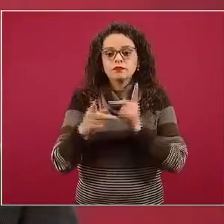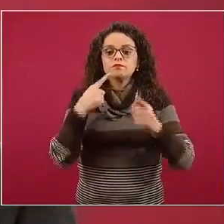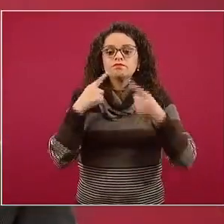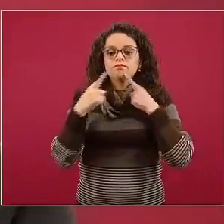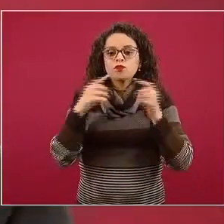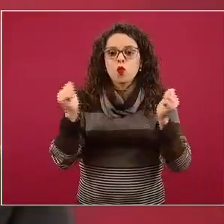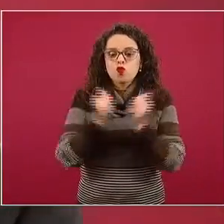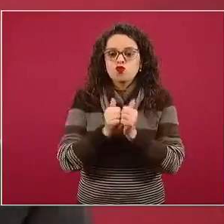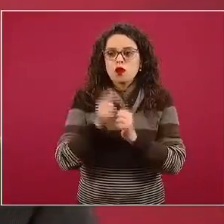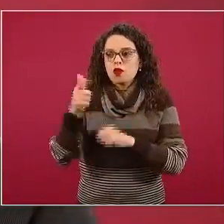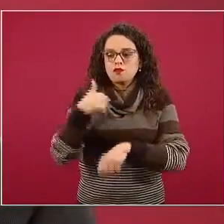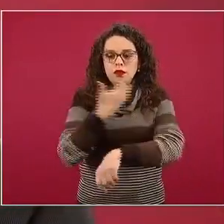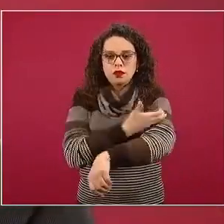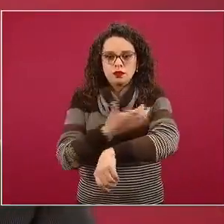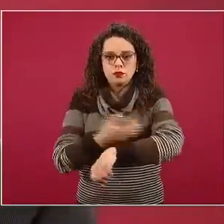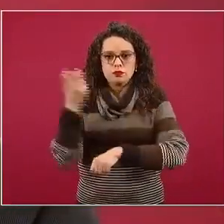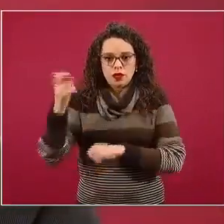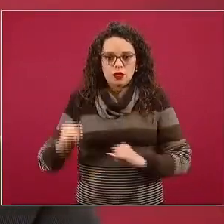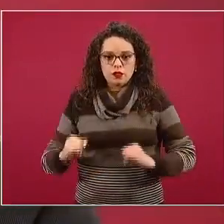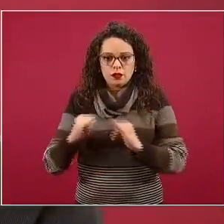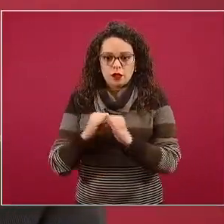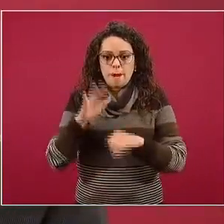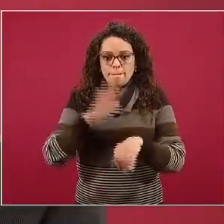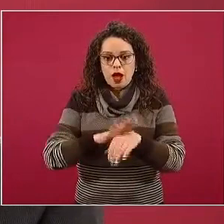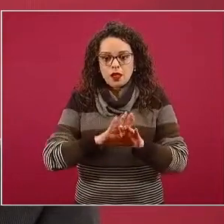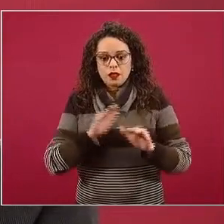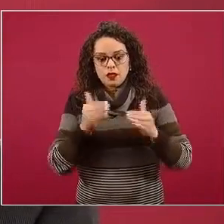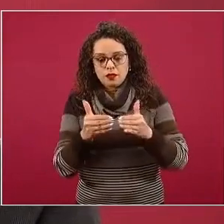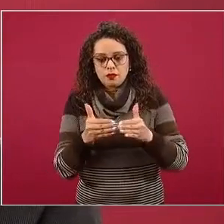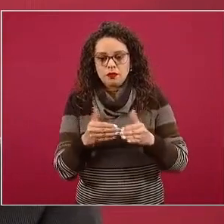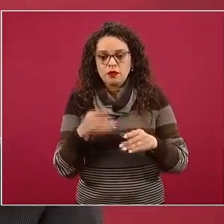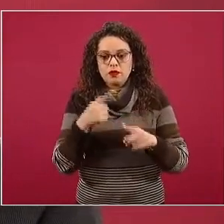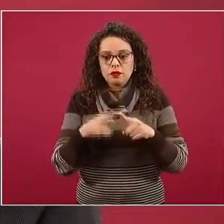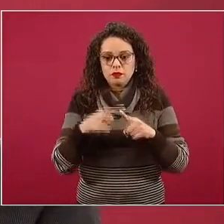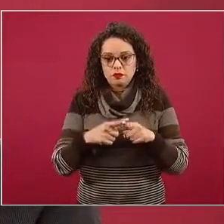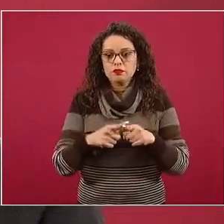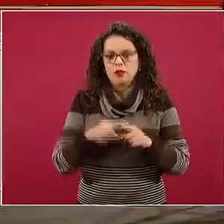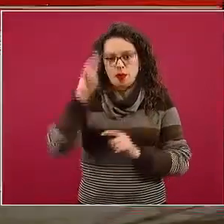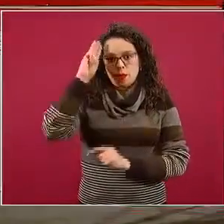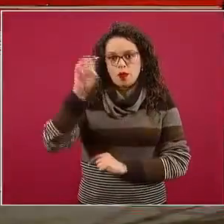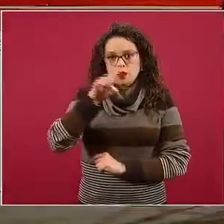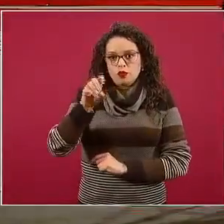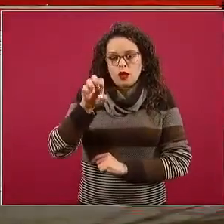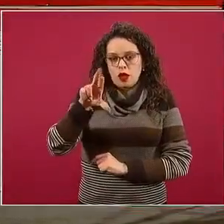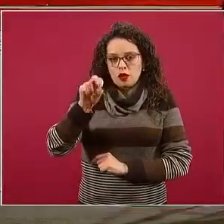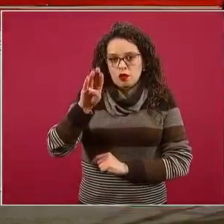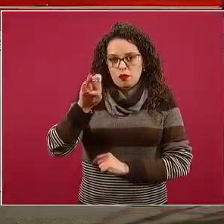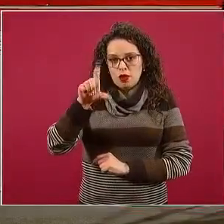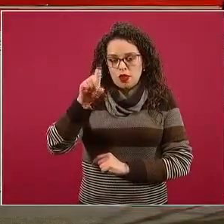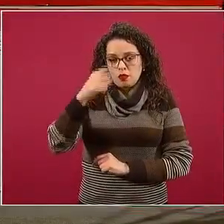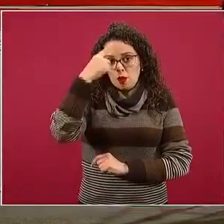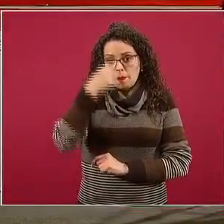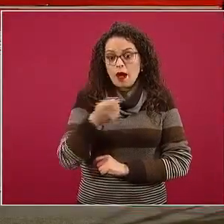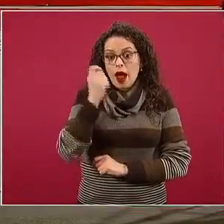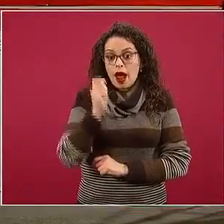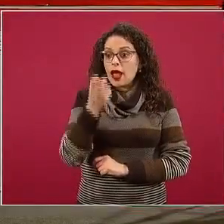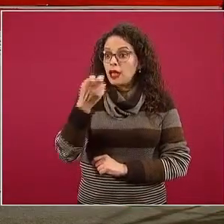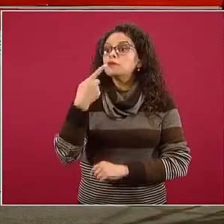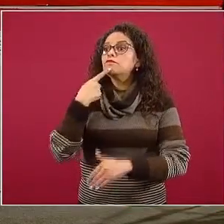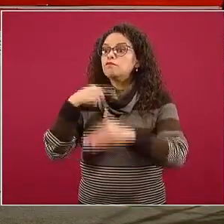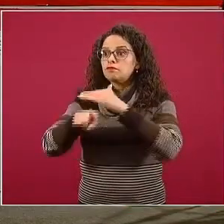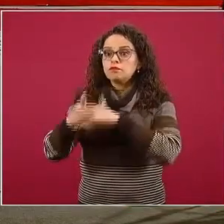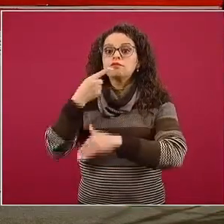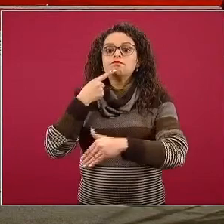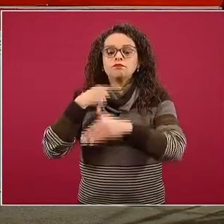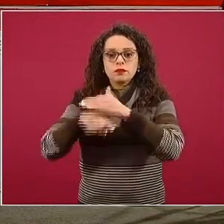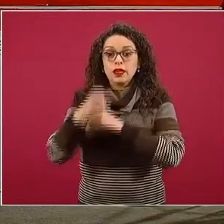del Instituto, específicamente con nuestro colega, el maestro Zoé Robledo, para que a partir de esas denuncias, siempre es muy